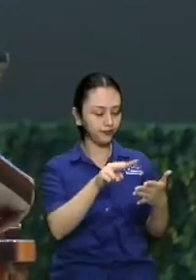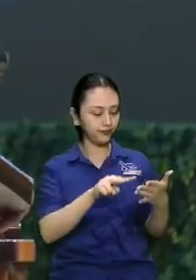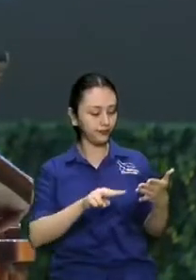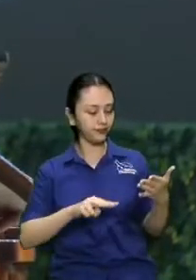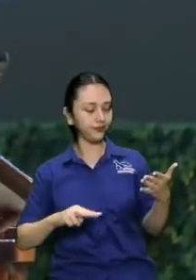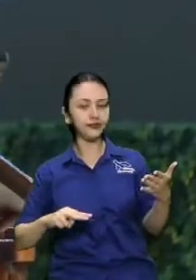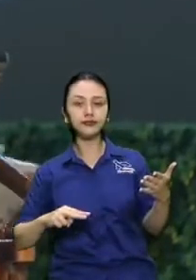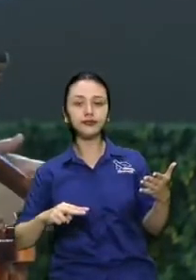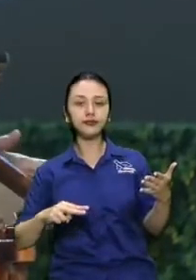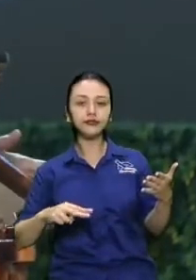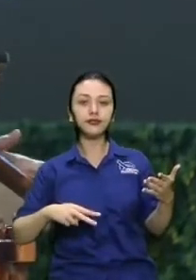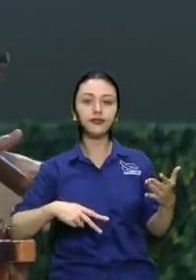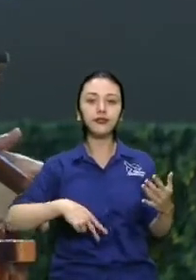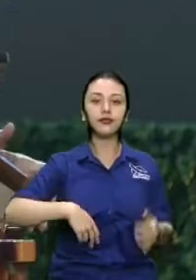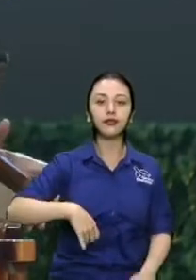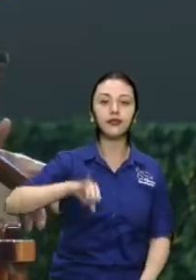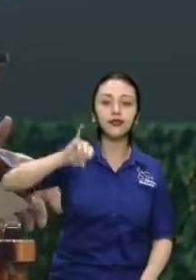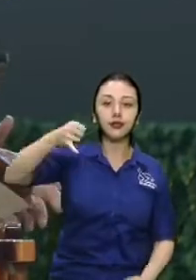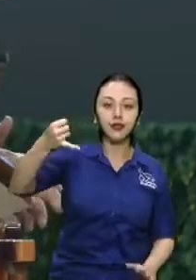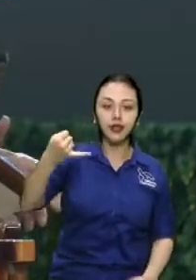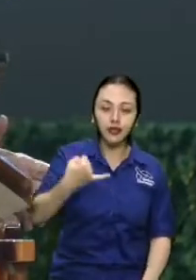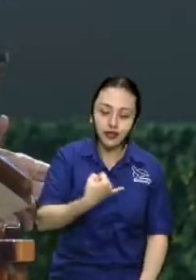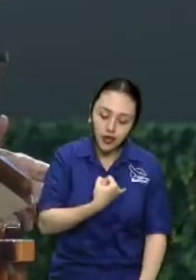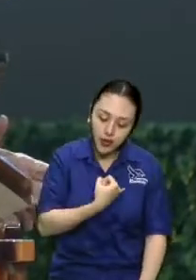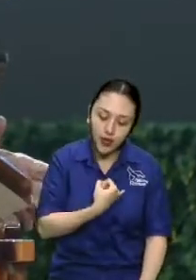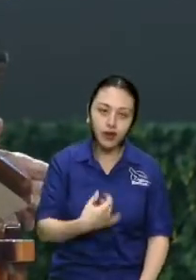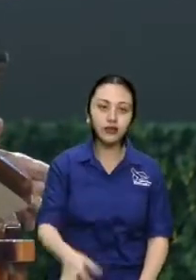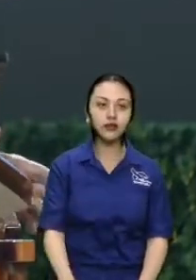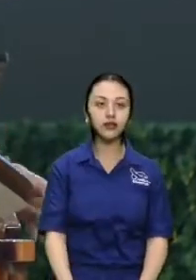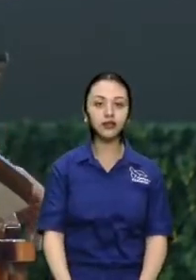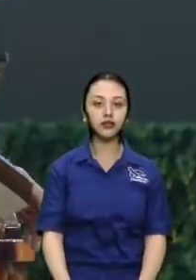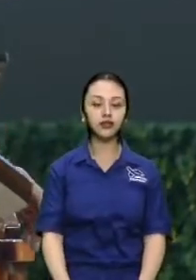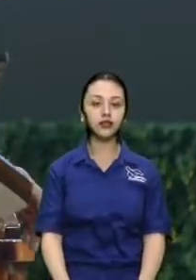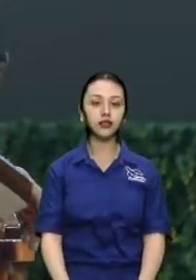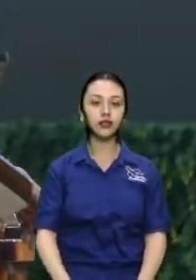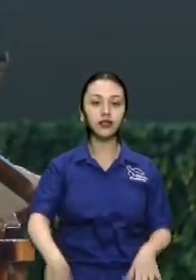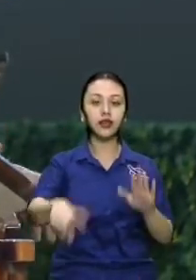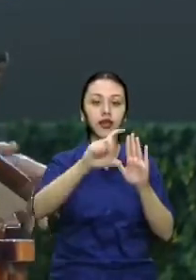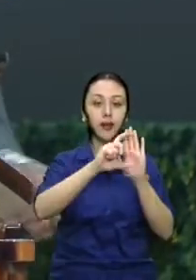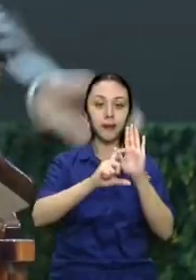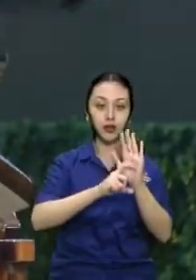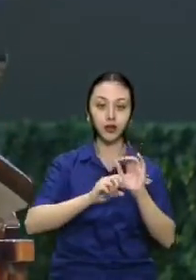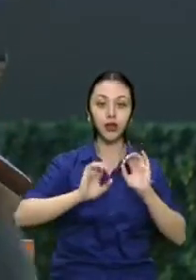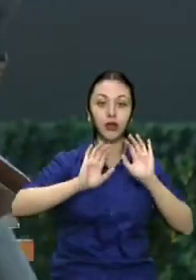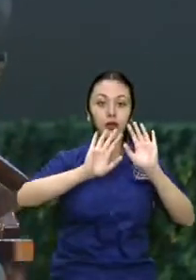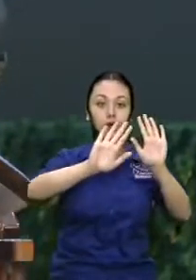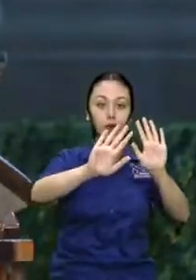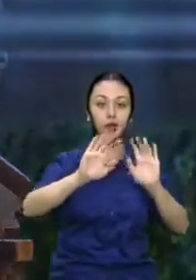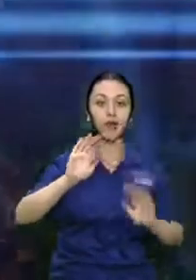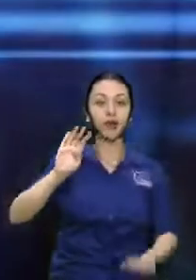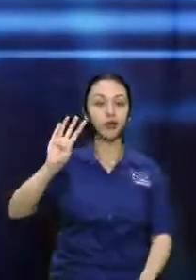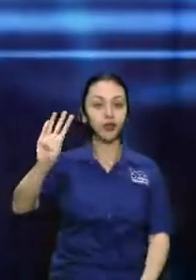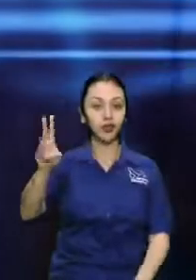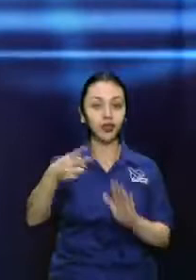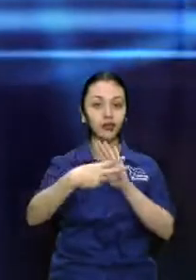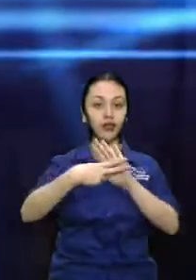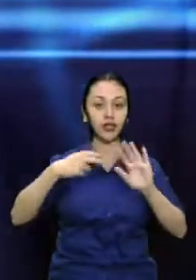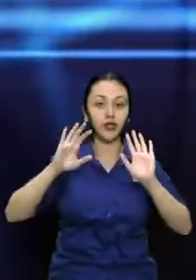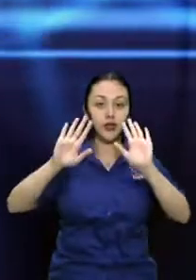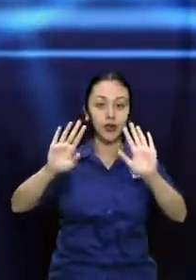San Juan capítulo 14, verso 12, eso no lo dice primero Sergio, lo dice San Juan capítulo 14, verso 12 y relata lo que Jesús